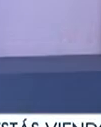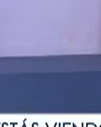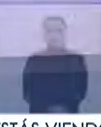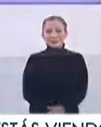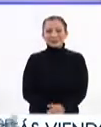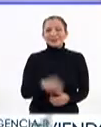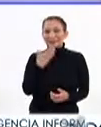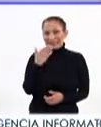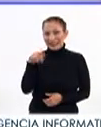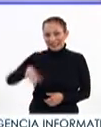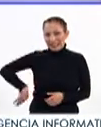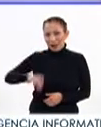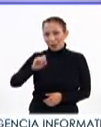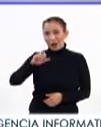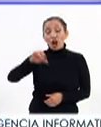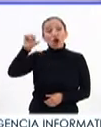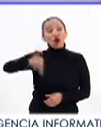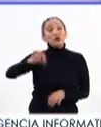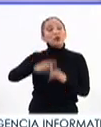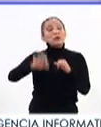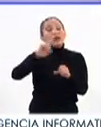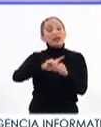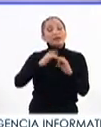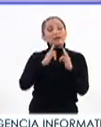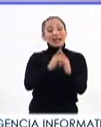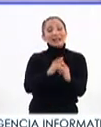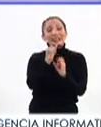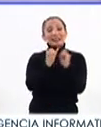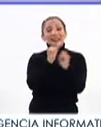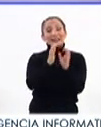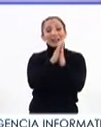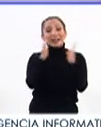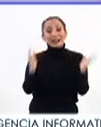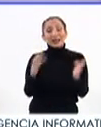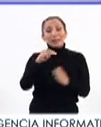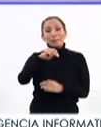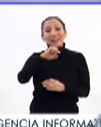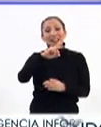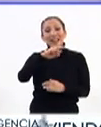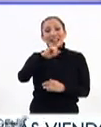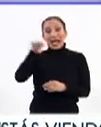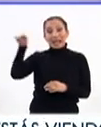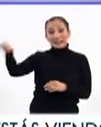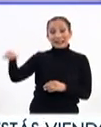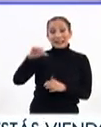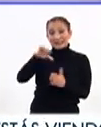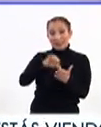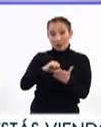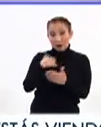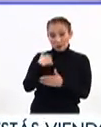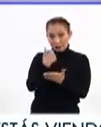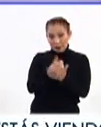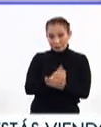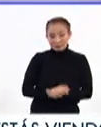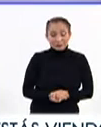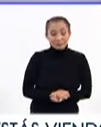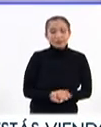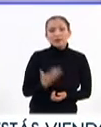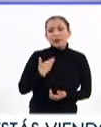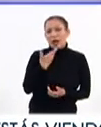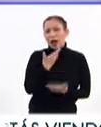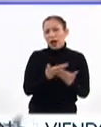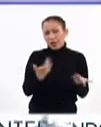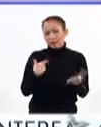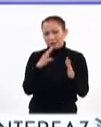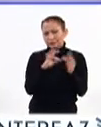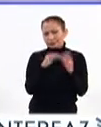Y bueno, bien lo dijo ya Omar, hoy es el último día de la Feria Internacional del Libro de Minería ahí en el centro de la Ciudad de México. Y bueno, ahora les